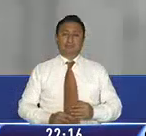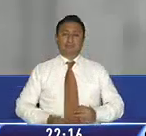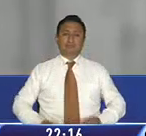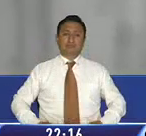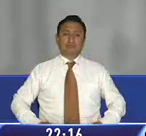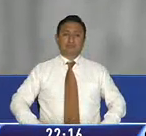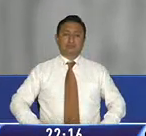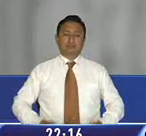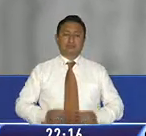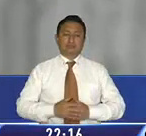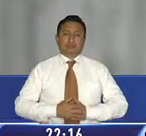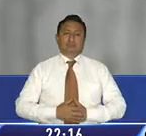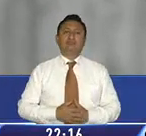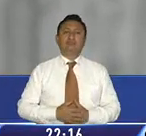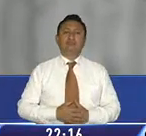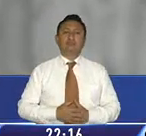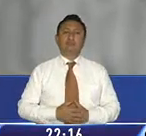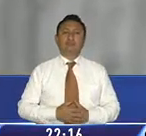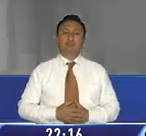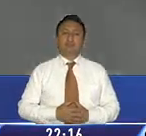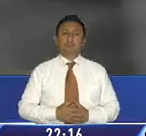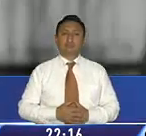Y habían procedido a victimar